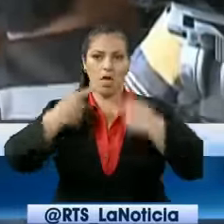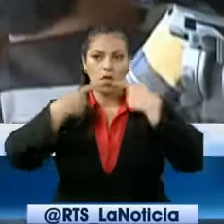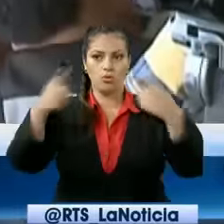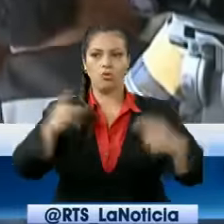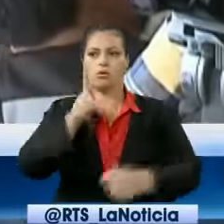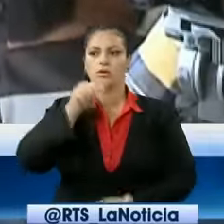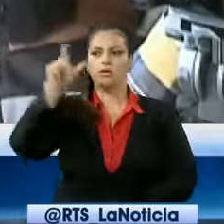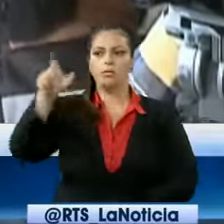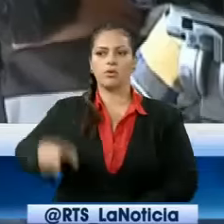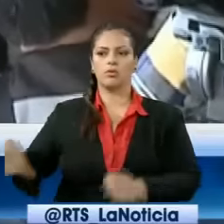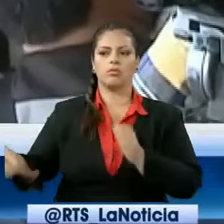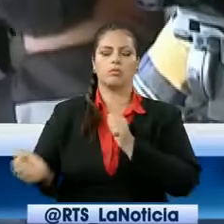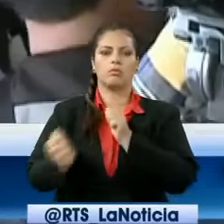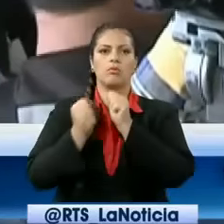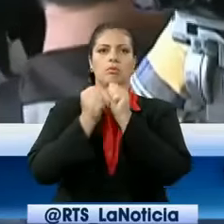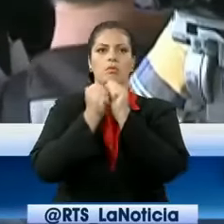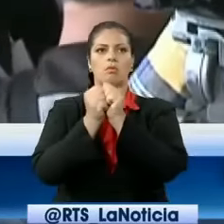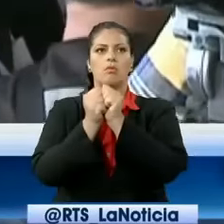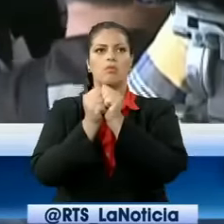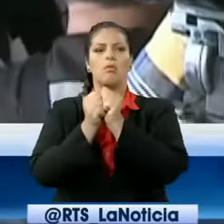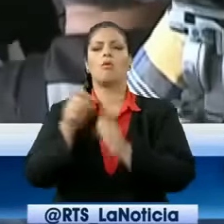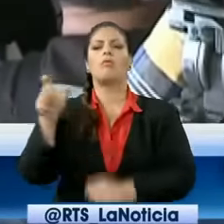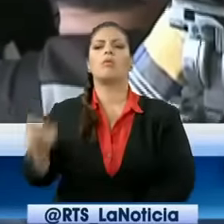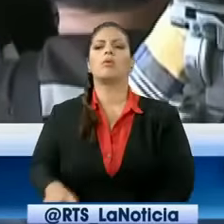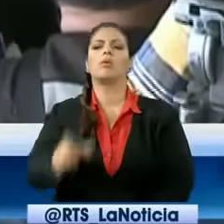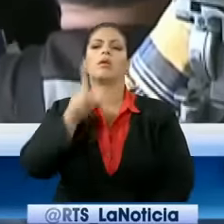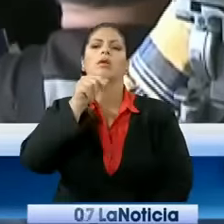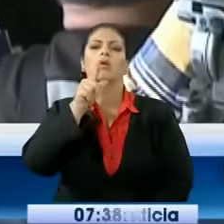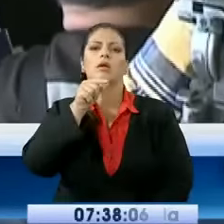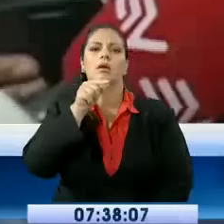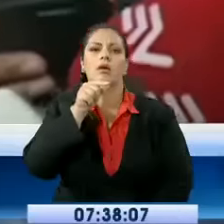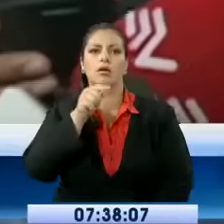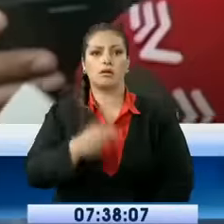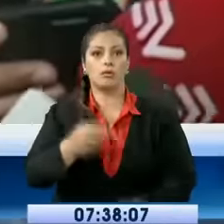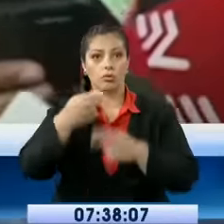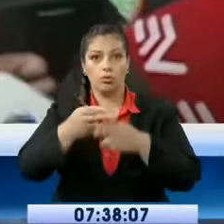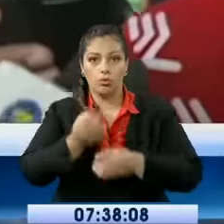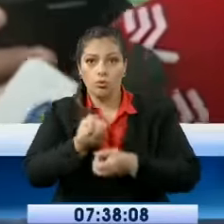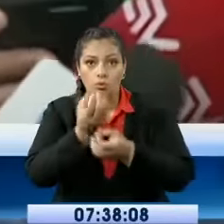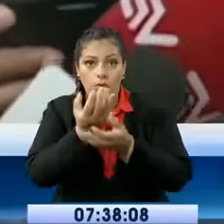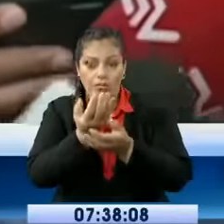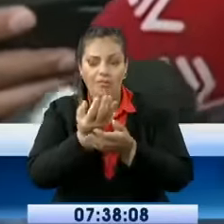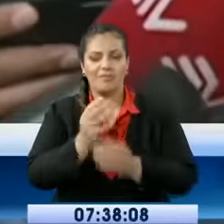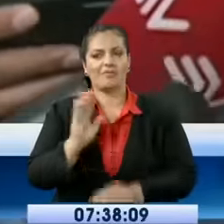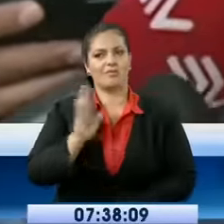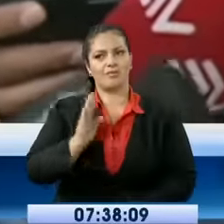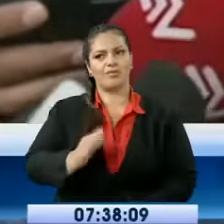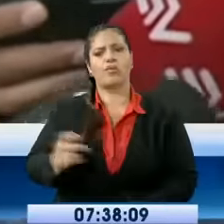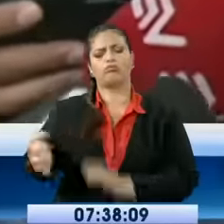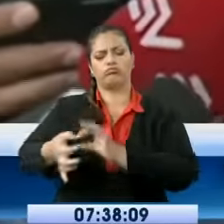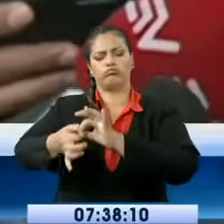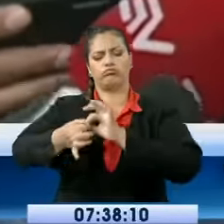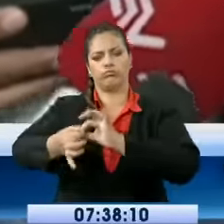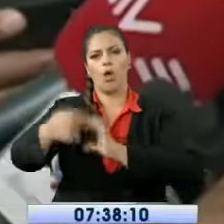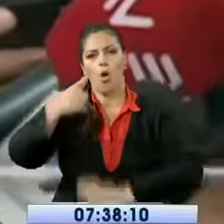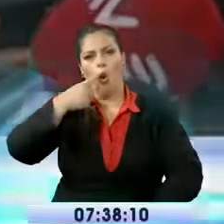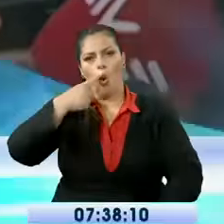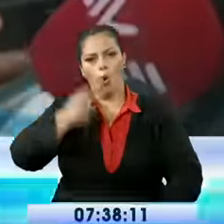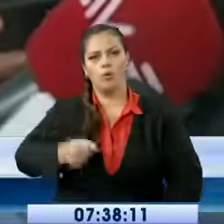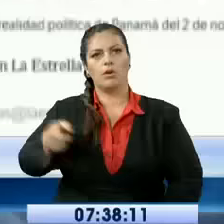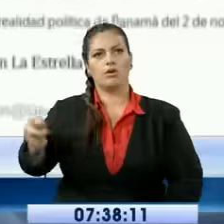dio nombres. Lo único que adelantó es que es hombre, cuquiteño. Es un gran compañero, un gran hombre al cual le tengo